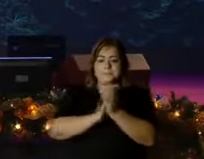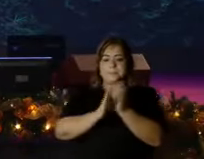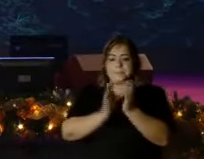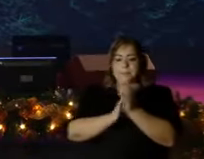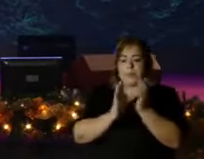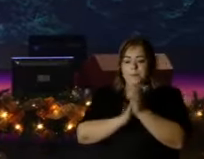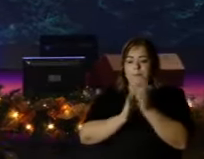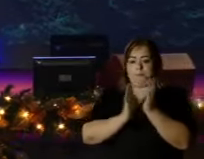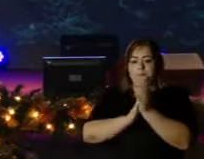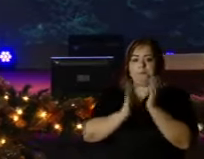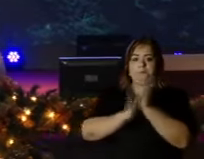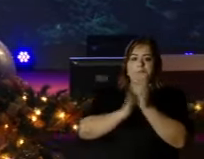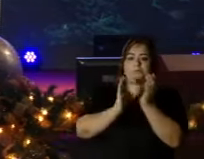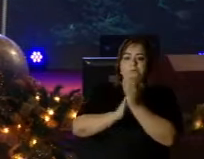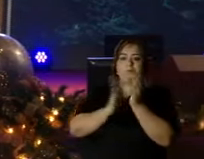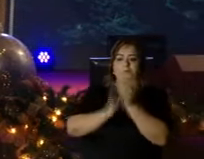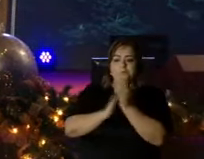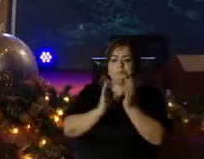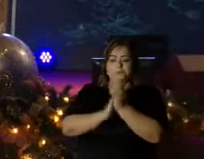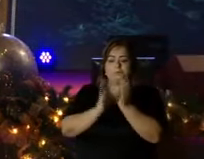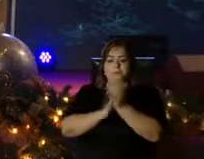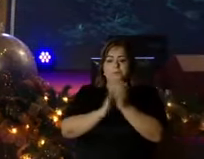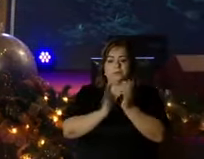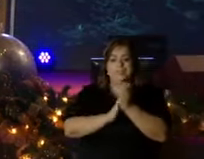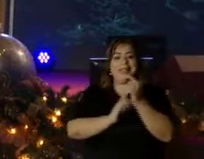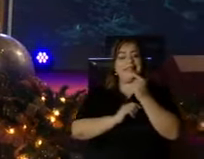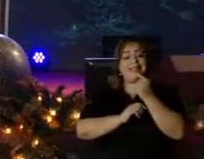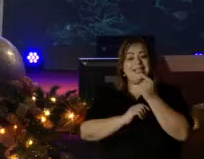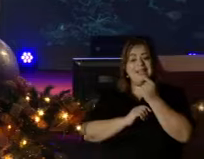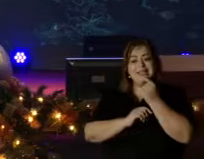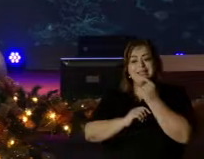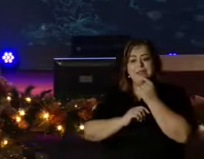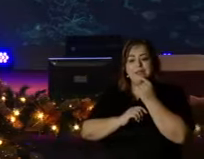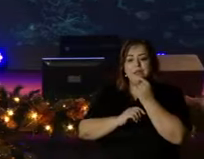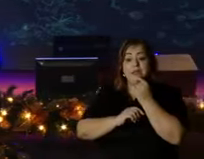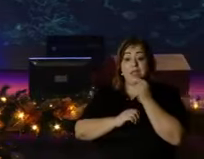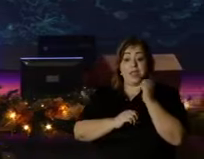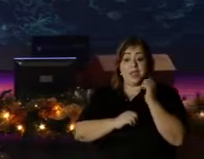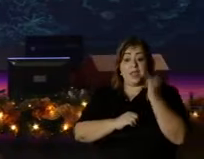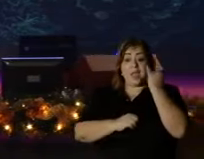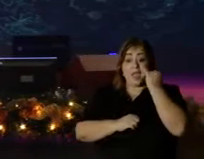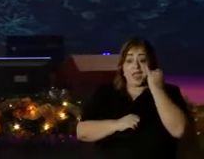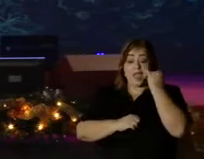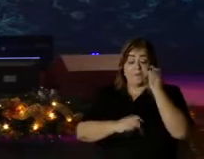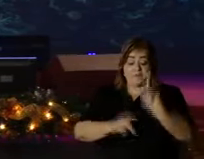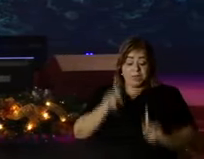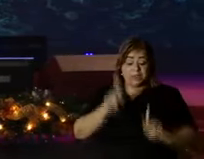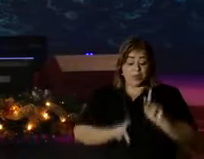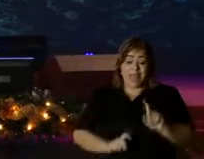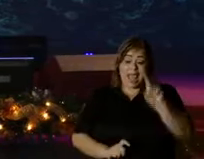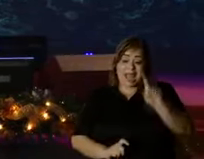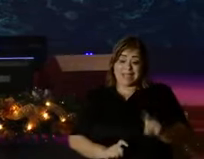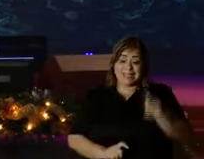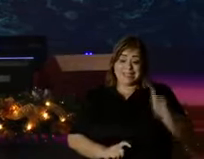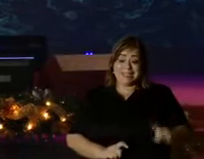Aleluya, aleluya. Esa parte que dice, si algo hay que decir,